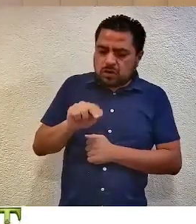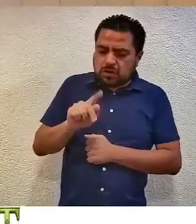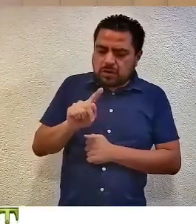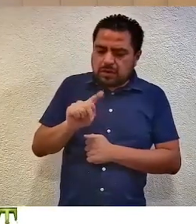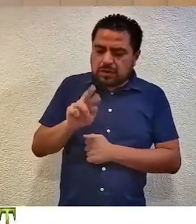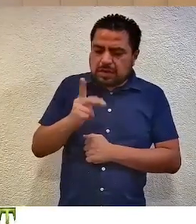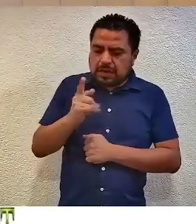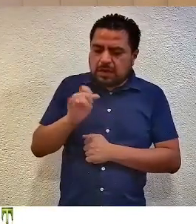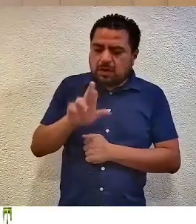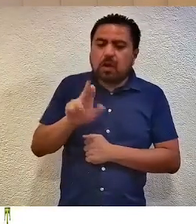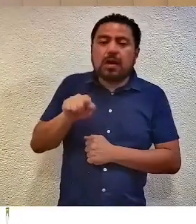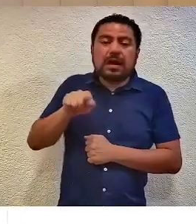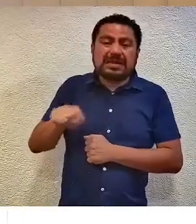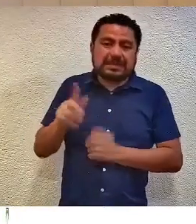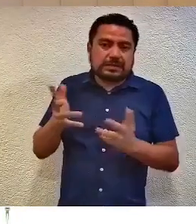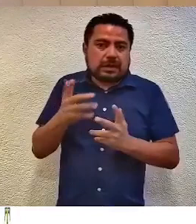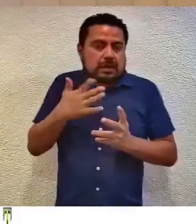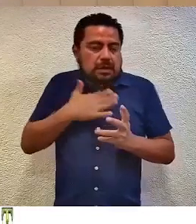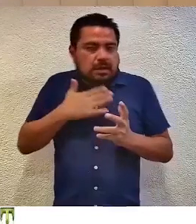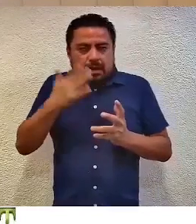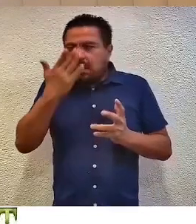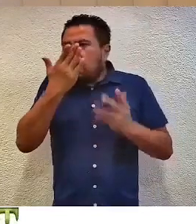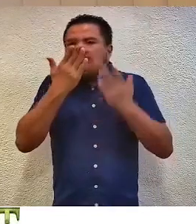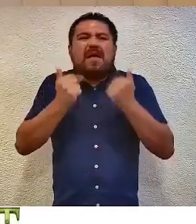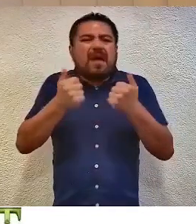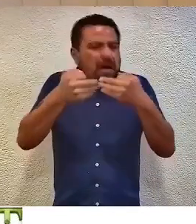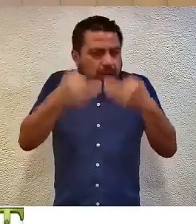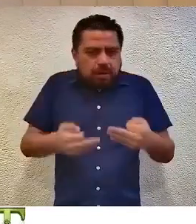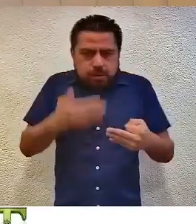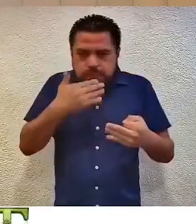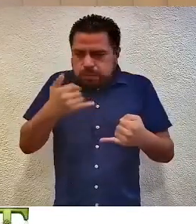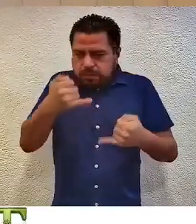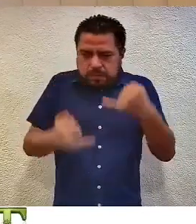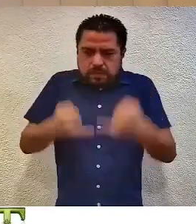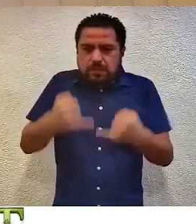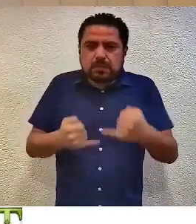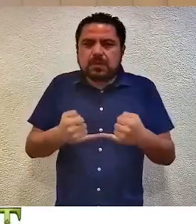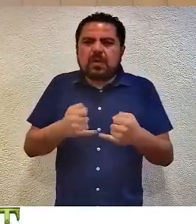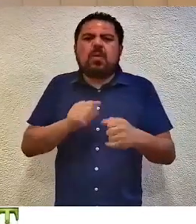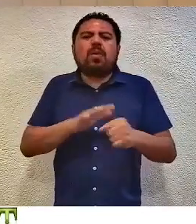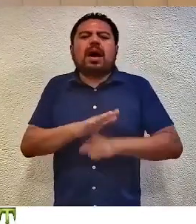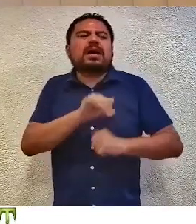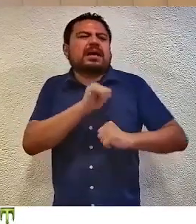Esta incongruencia me lleva a concluir que no existe certeza jurídica respecto de qué cargo